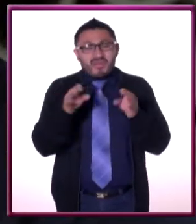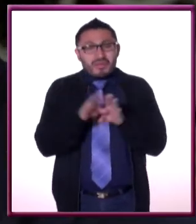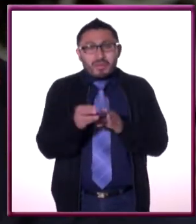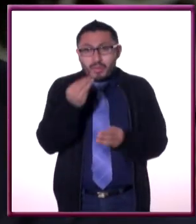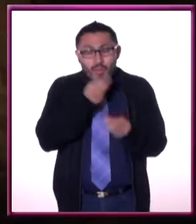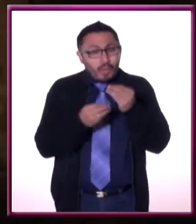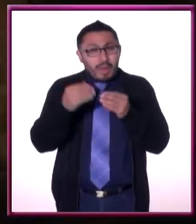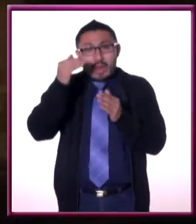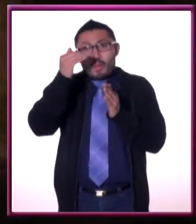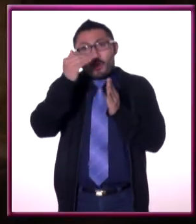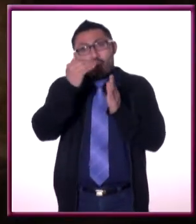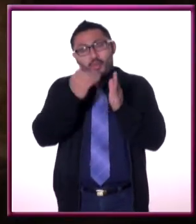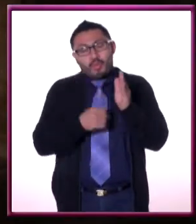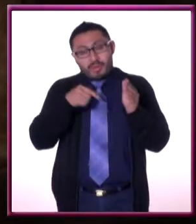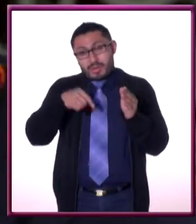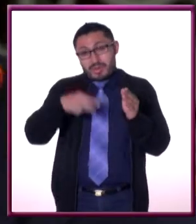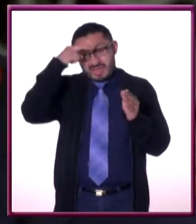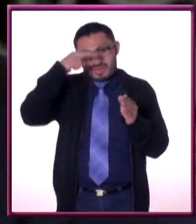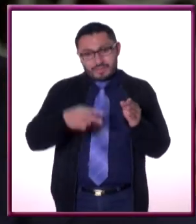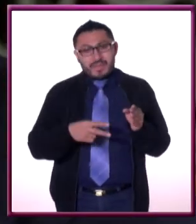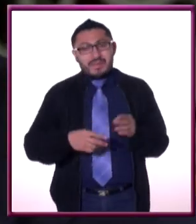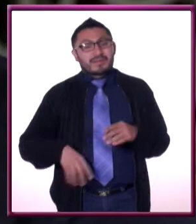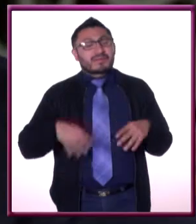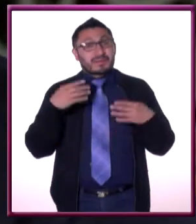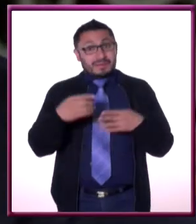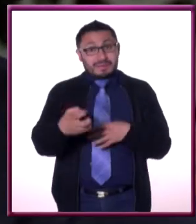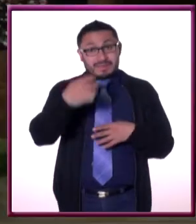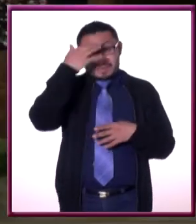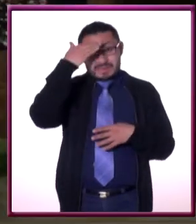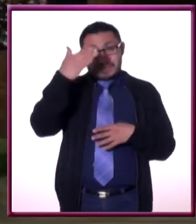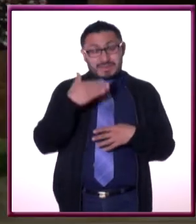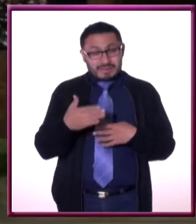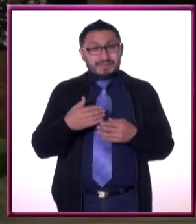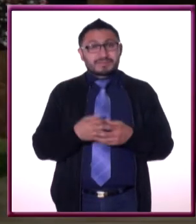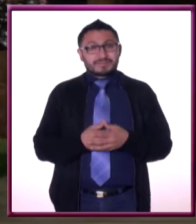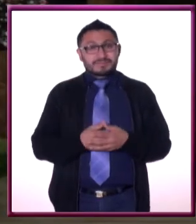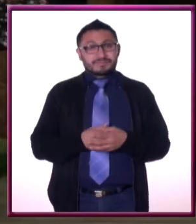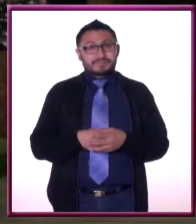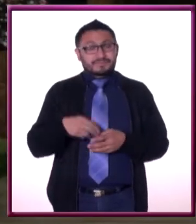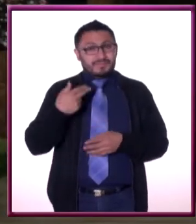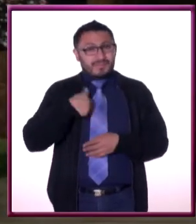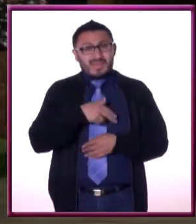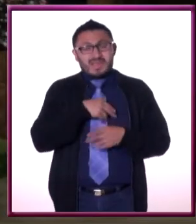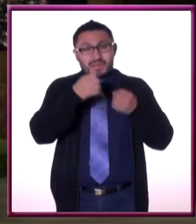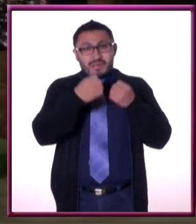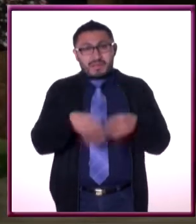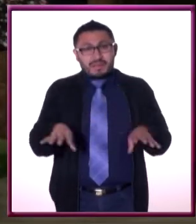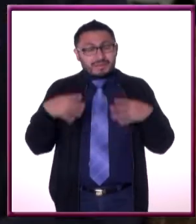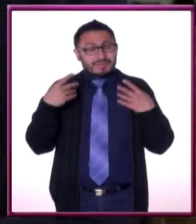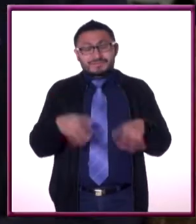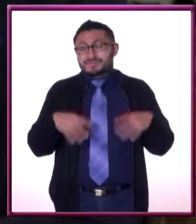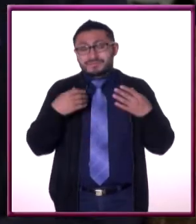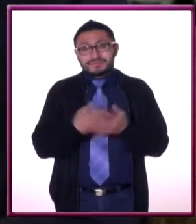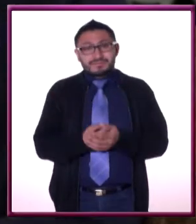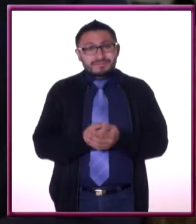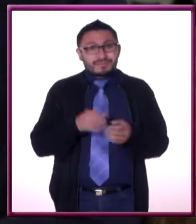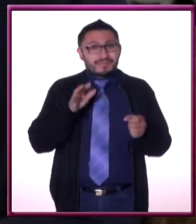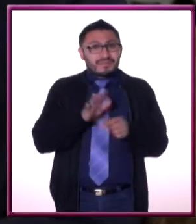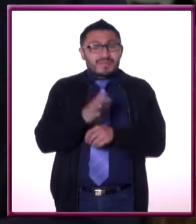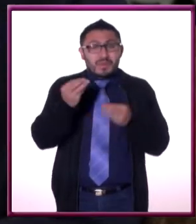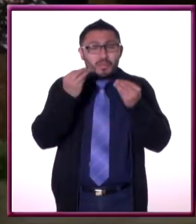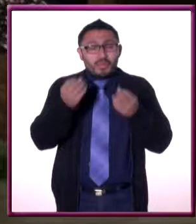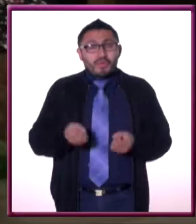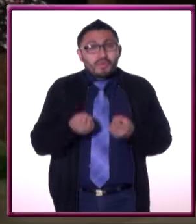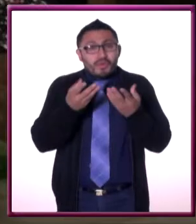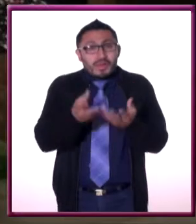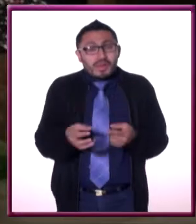de consumir en México, ¿sí? Sí, esa es una cosa también terrible, También estamos perdiendo los aportes nutrimentales. ¿Qué tanto nos aporta,